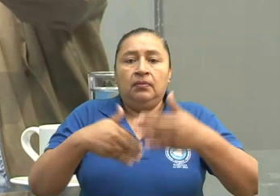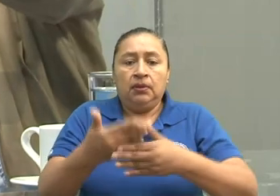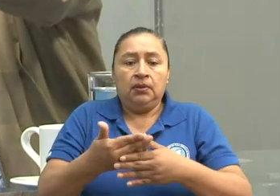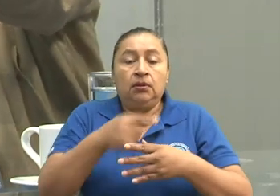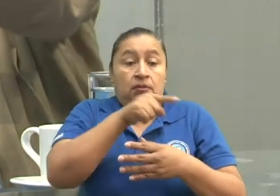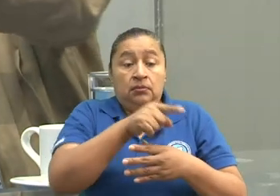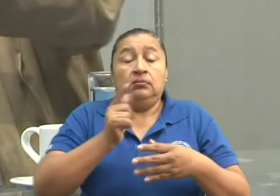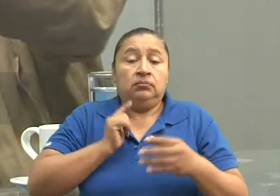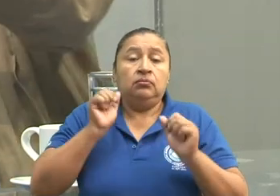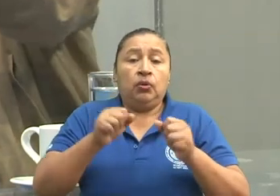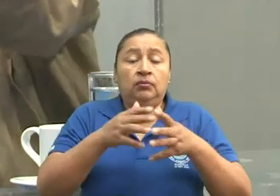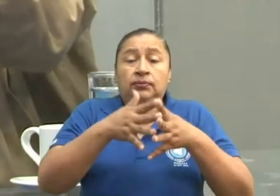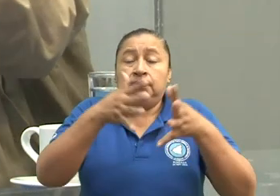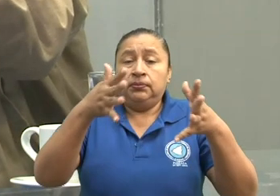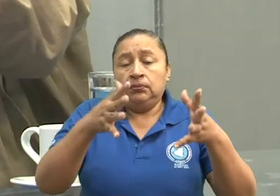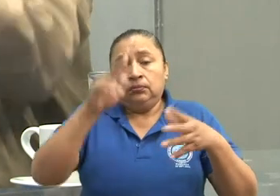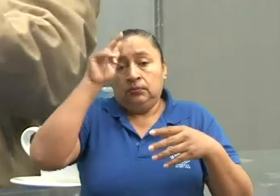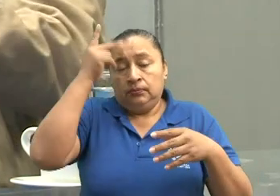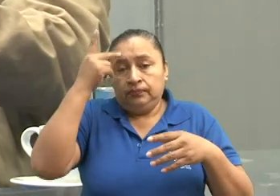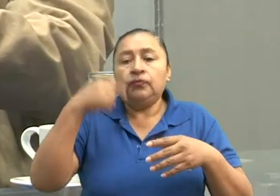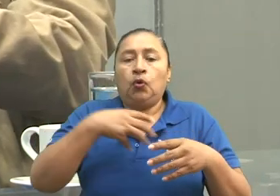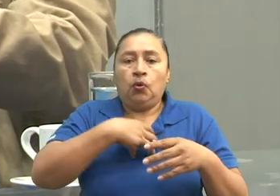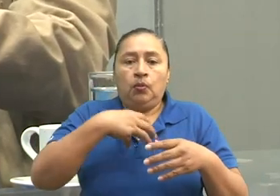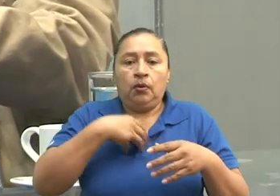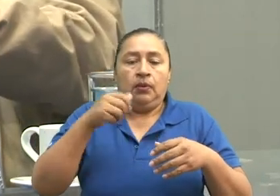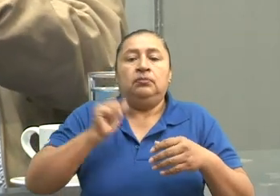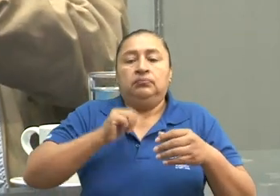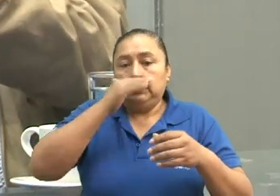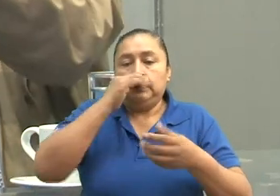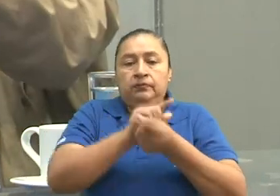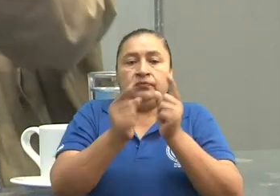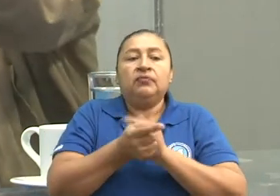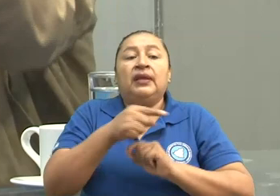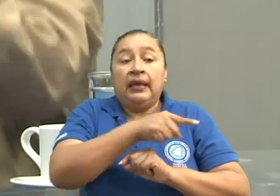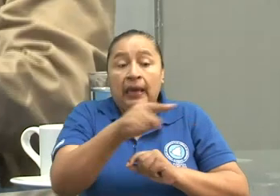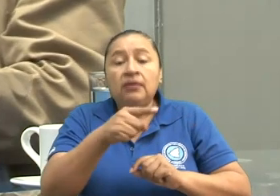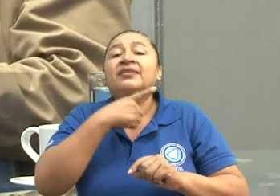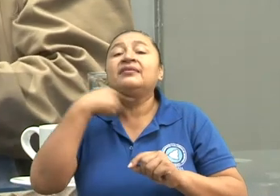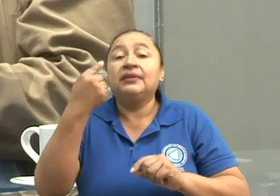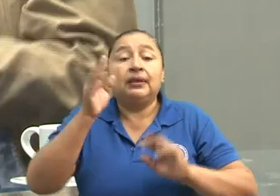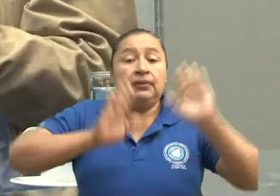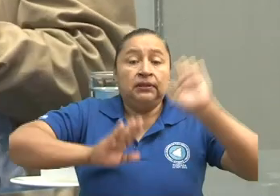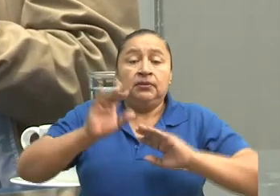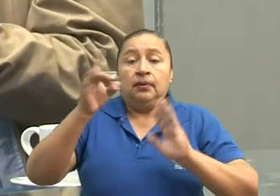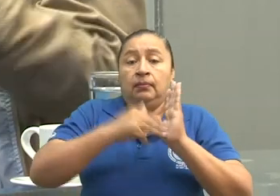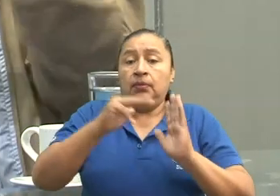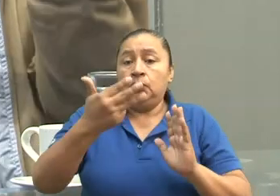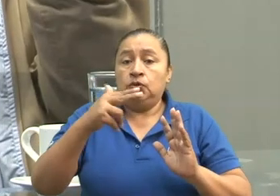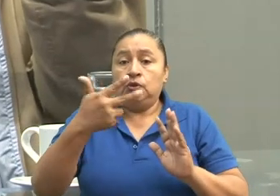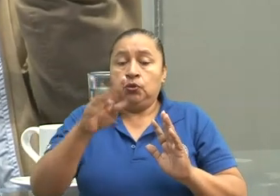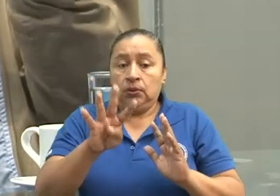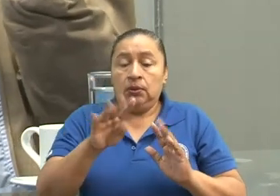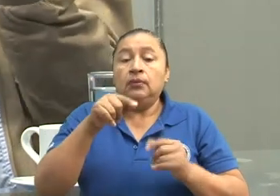su pleno accionar político con la revolución. Ellos participaron realmente en el 84. El PLI, que